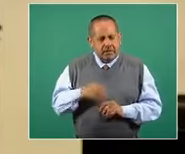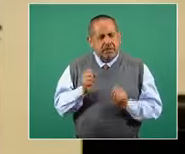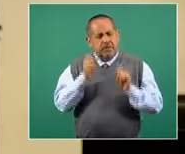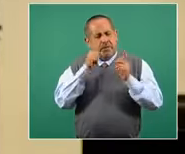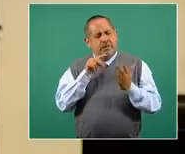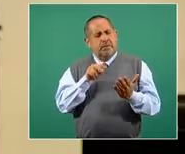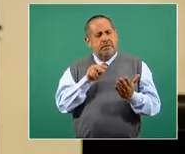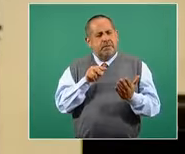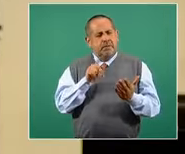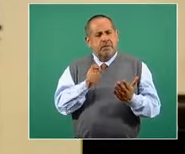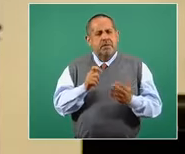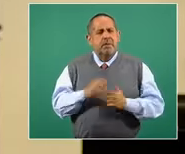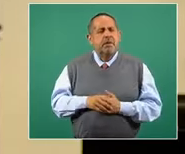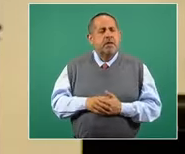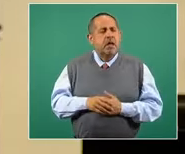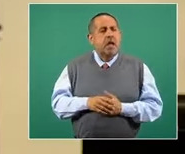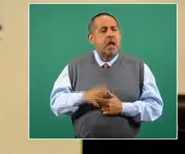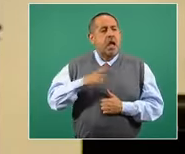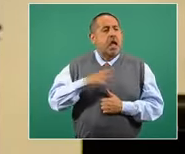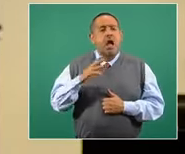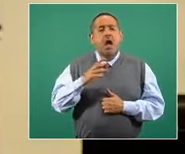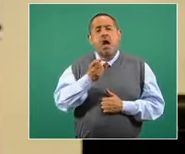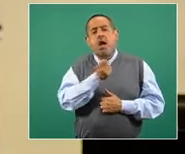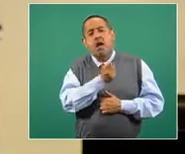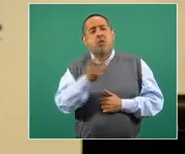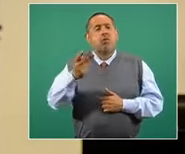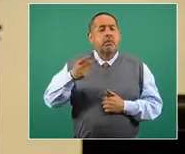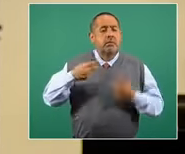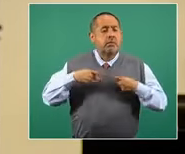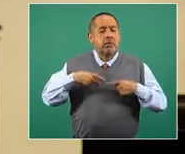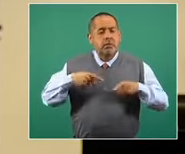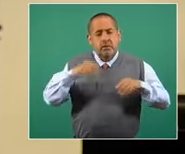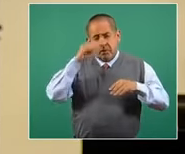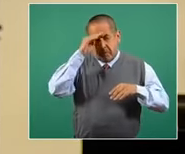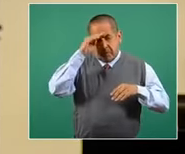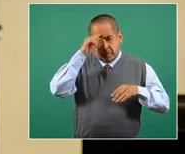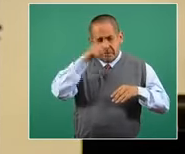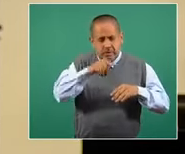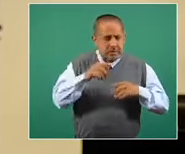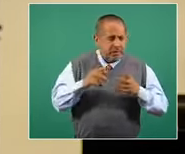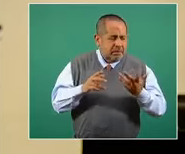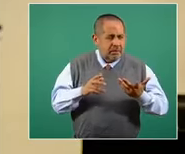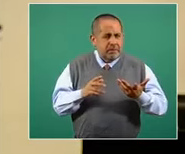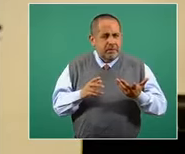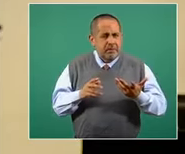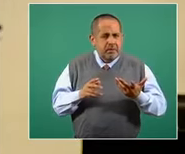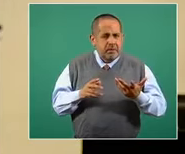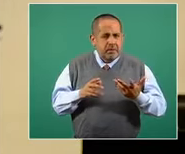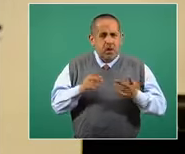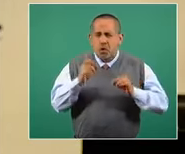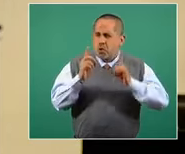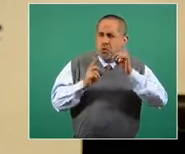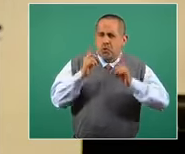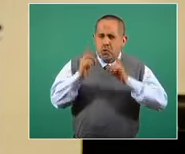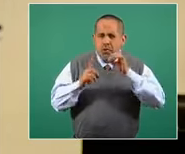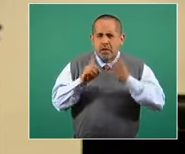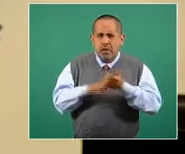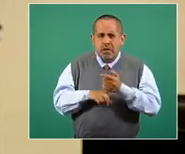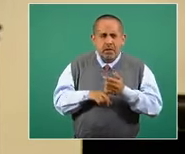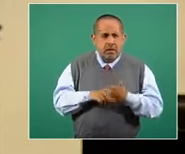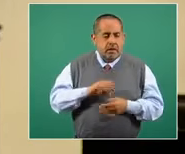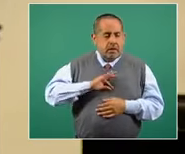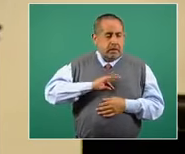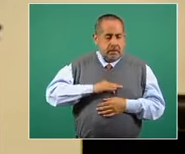atención precisamente que hay personas que están precisamente en este bombardeo de información, sus dudas sobre los